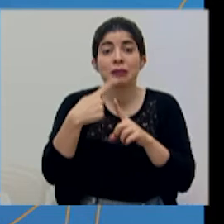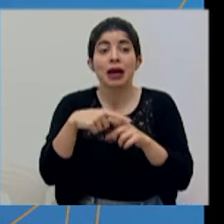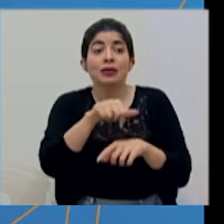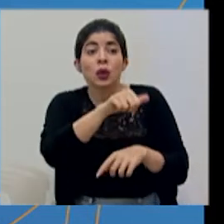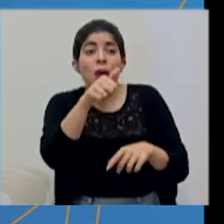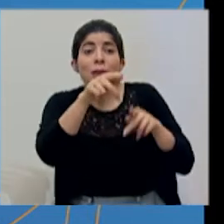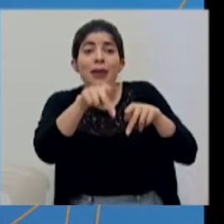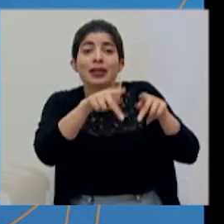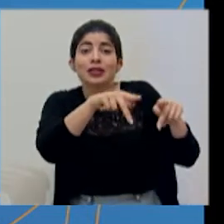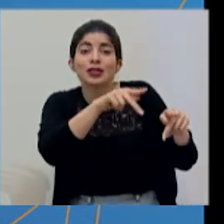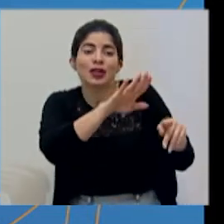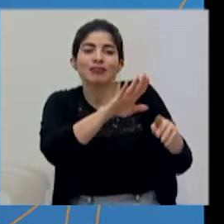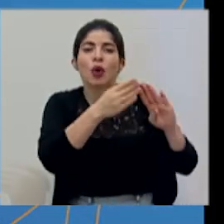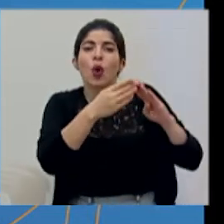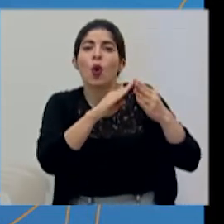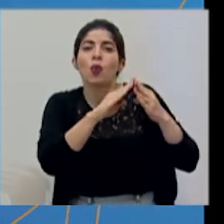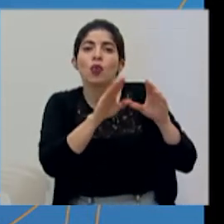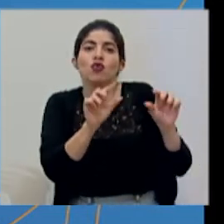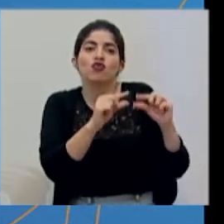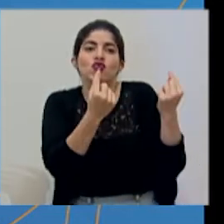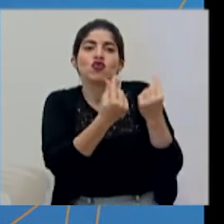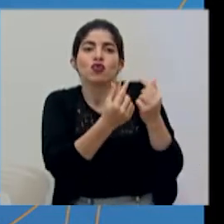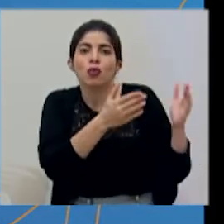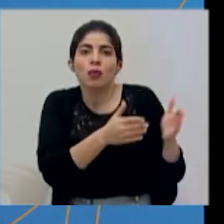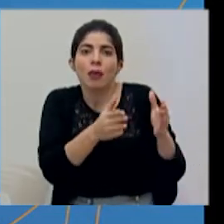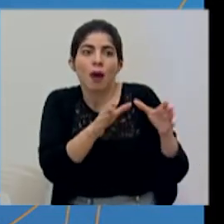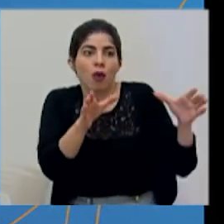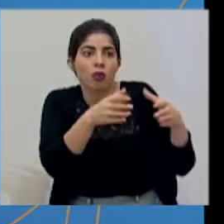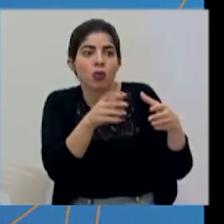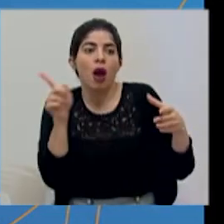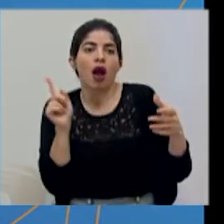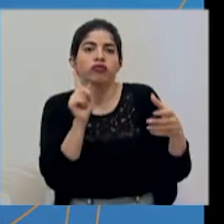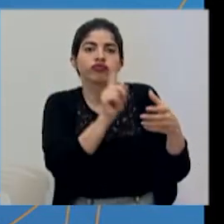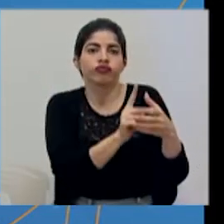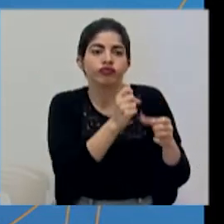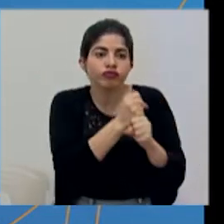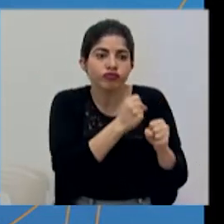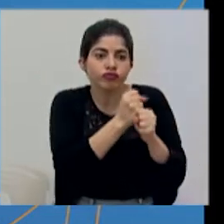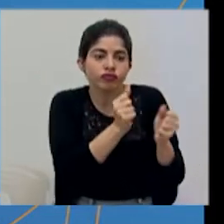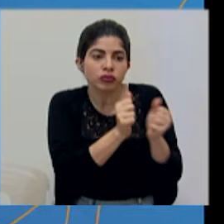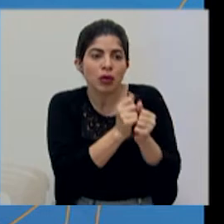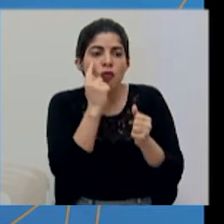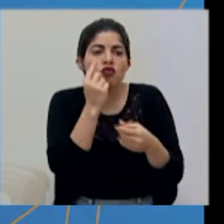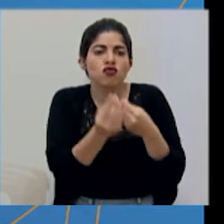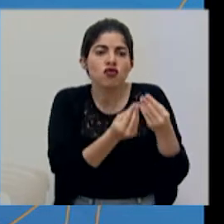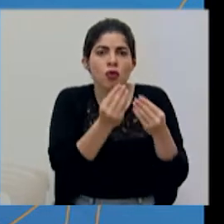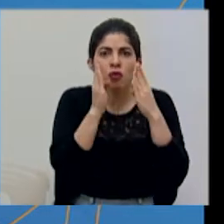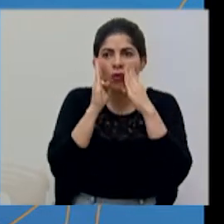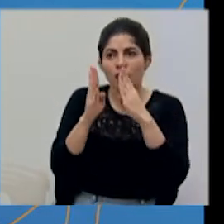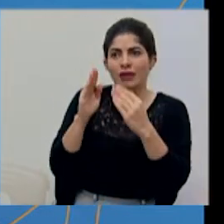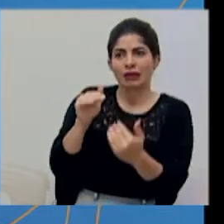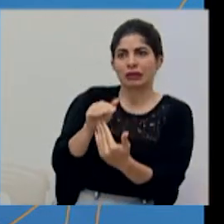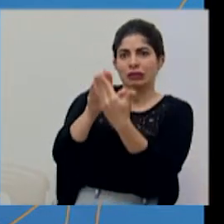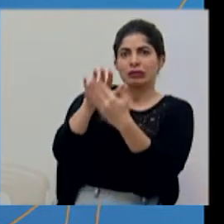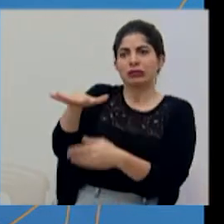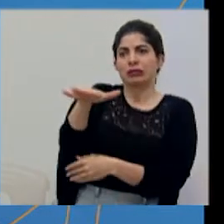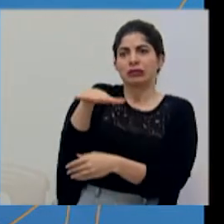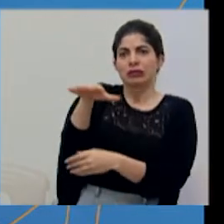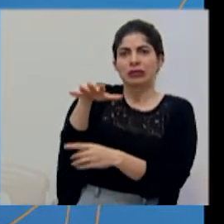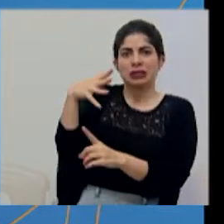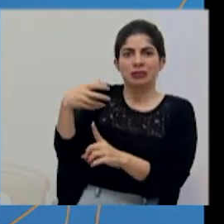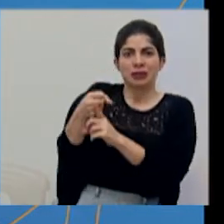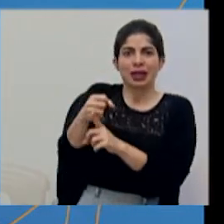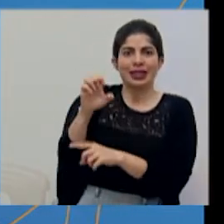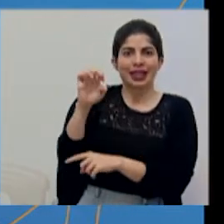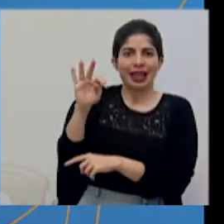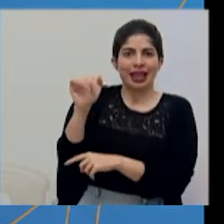diferentes comunidades se han organizado para poder afrontar los impactos de ETA